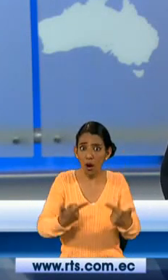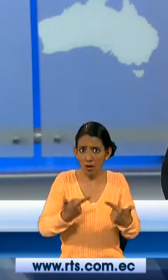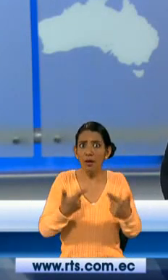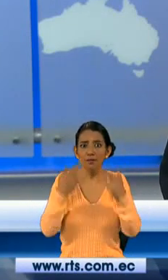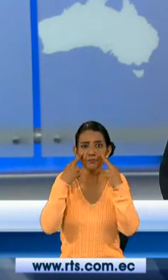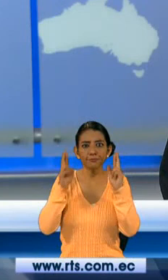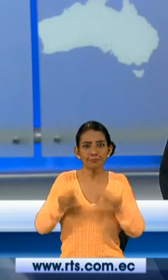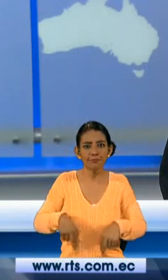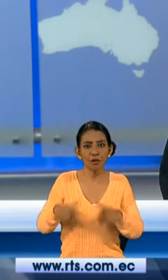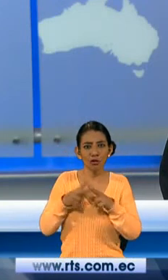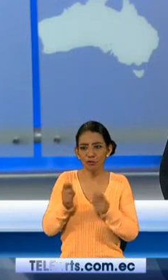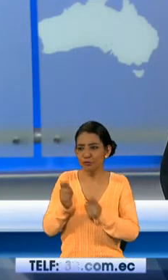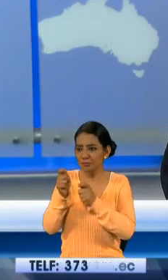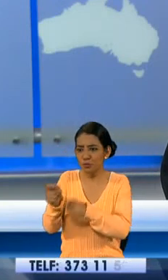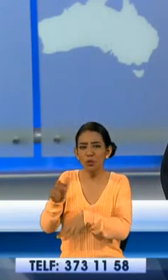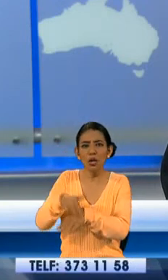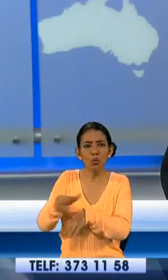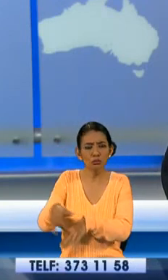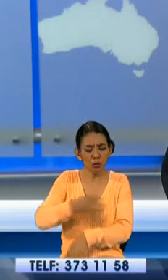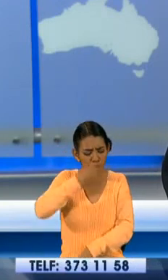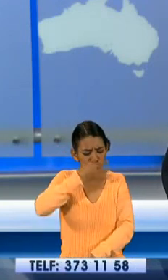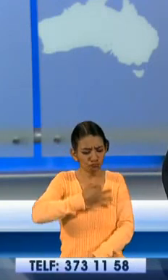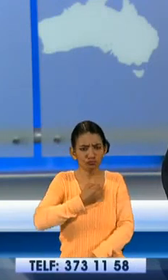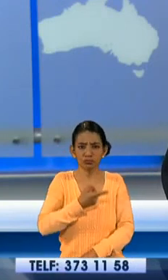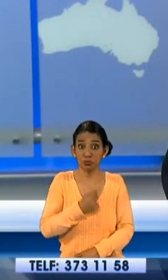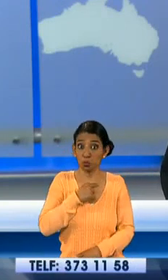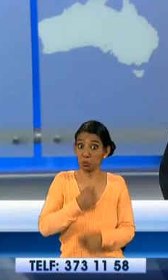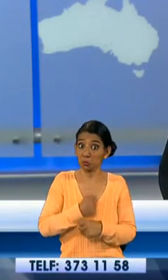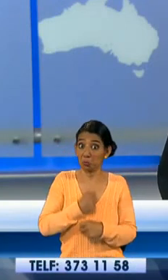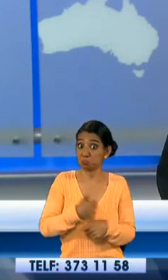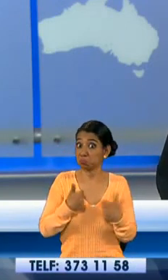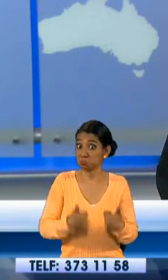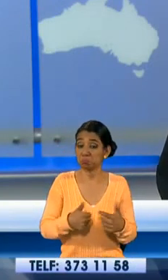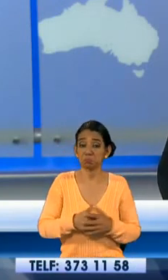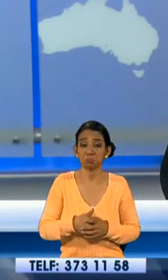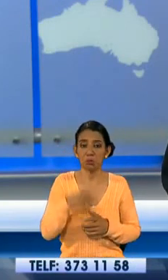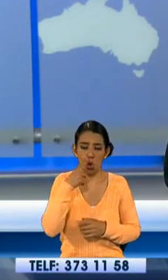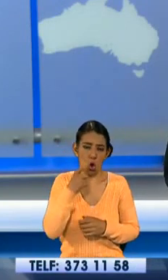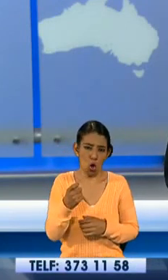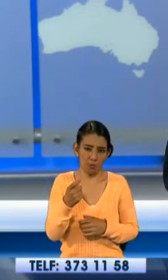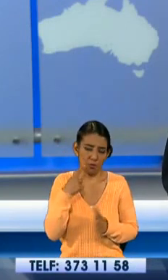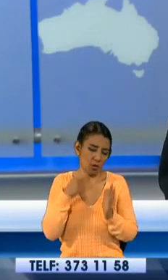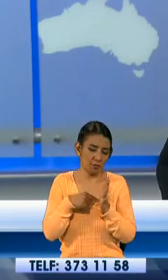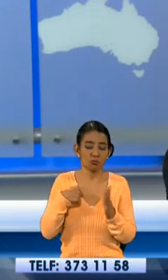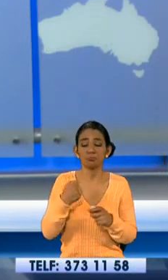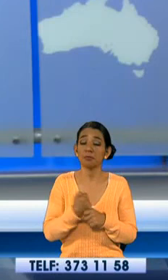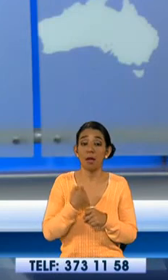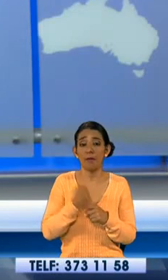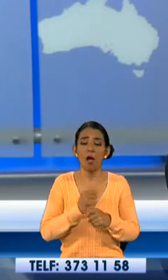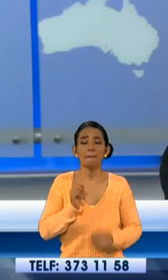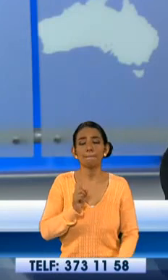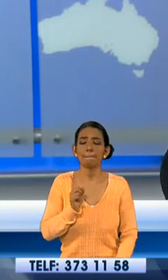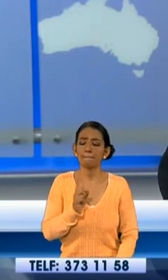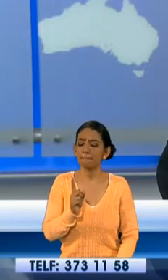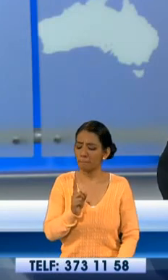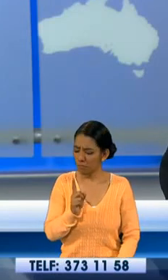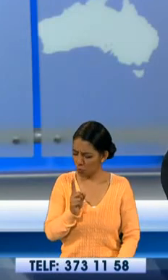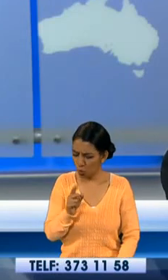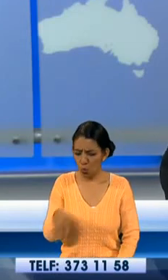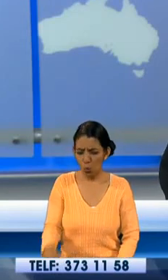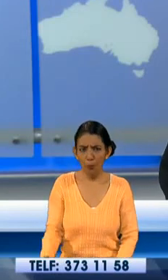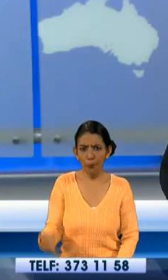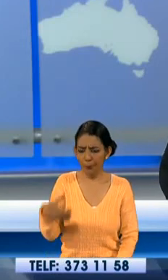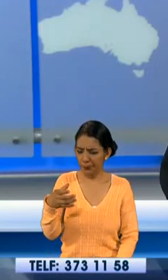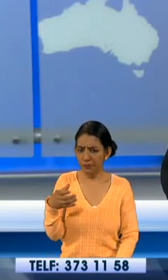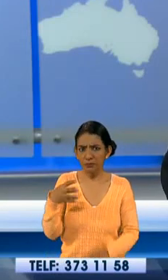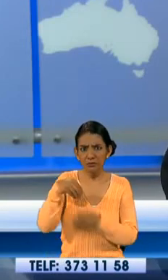reconocimiento por su gesto de honestidad dentro de sus funciones laborables. El hombre, pues cuando laboraba, encontró y devolvió una billetera